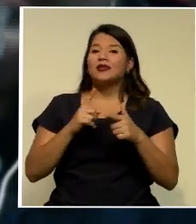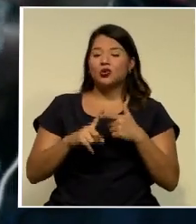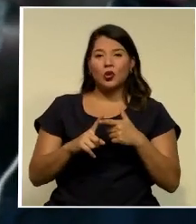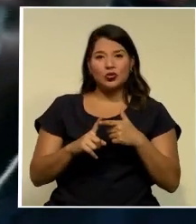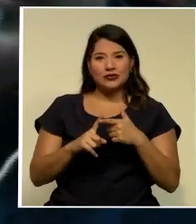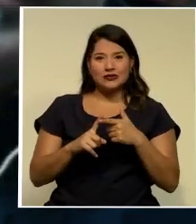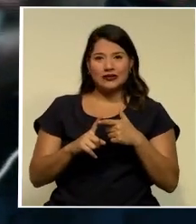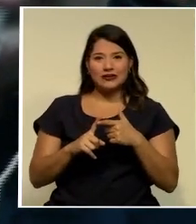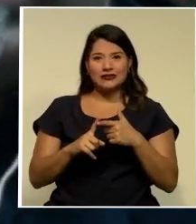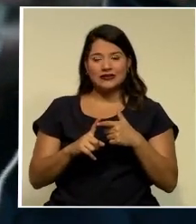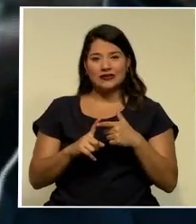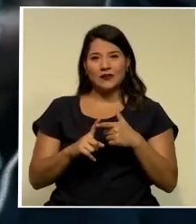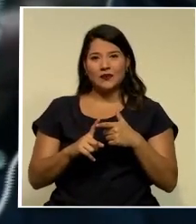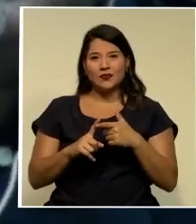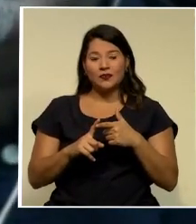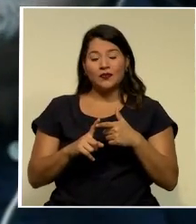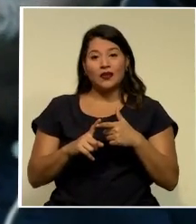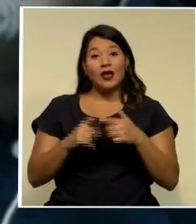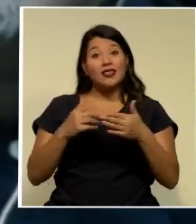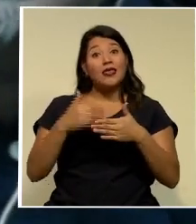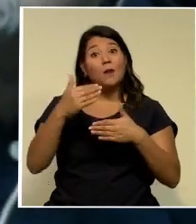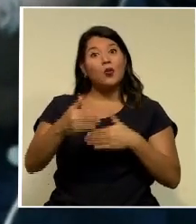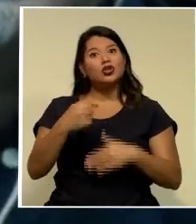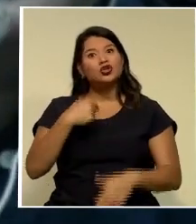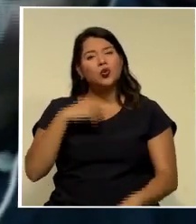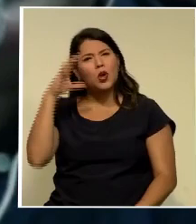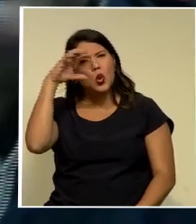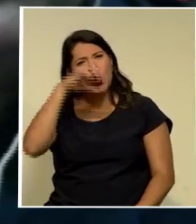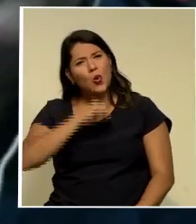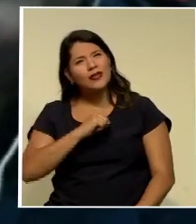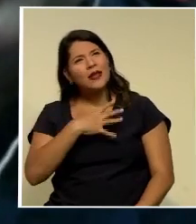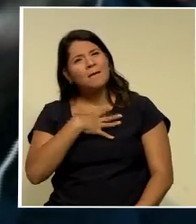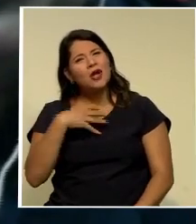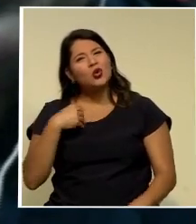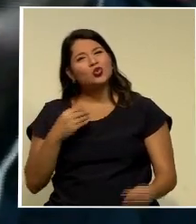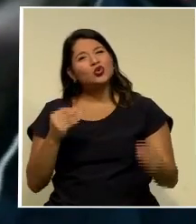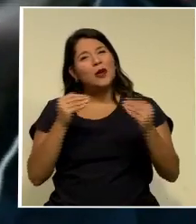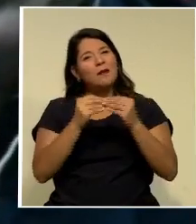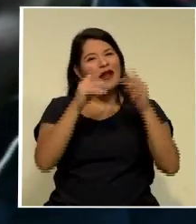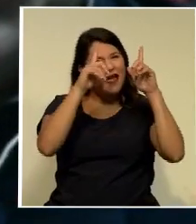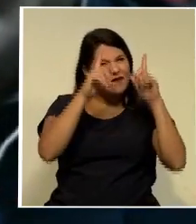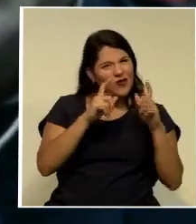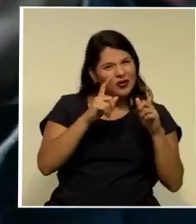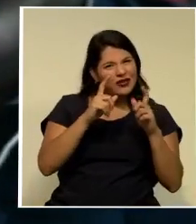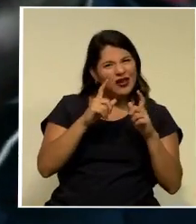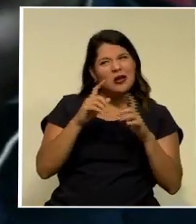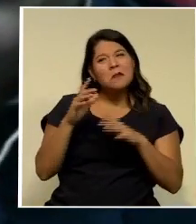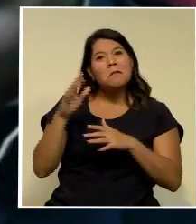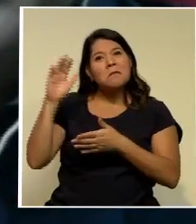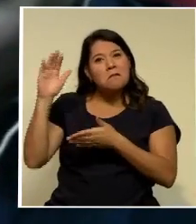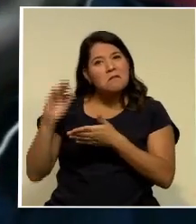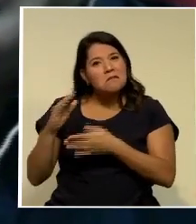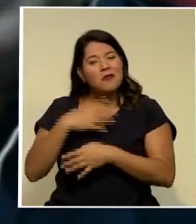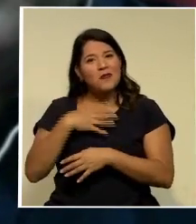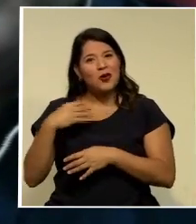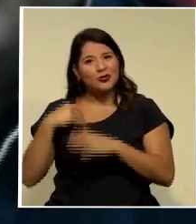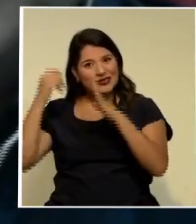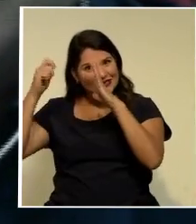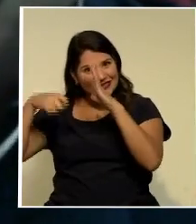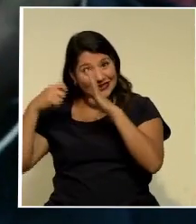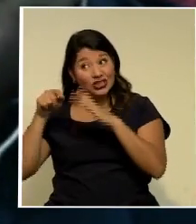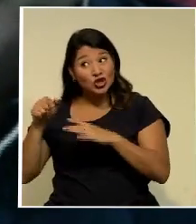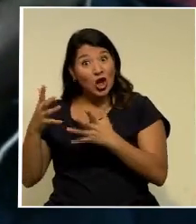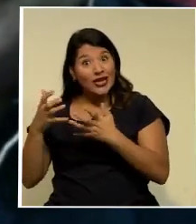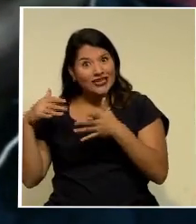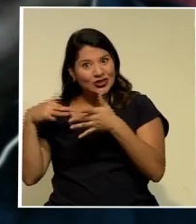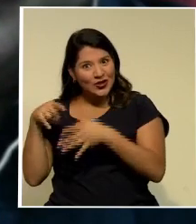y dichosamente, porque luego me di cuenta que me gusta más la fotografía que la parte de la cinematografía, que era lo que yo quería